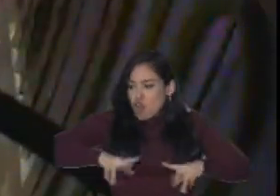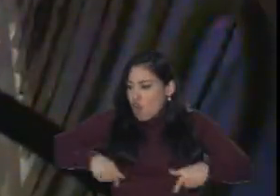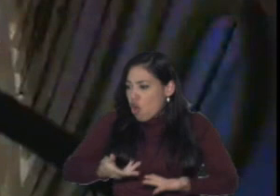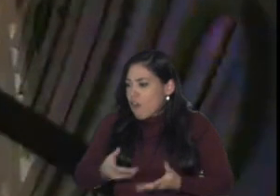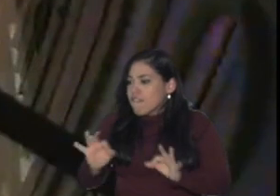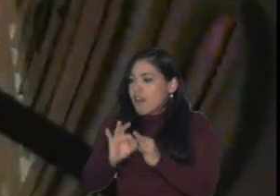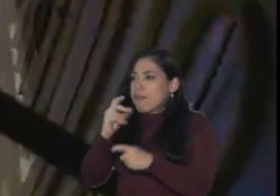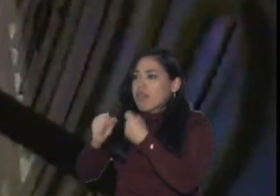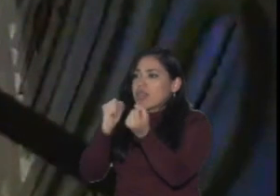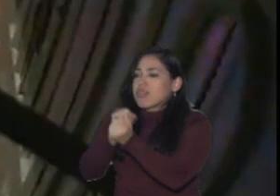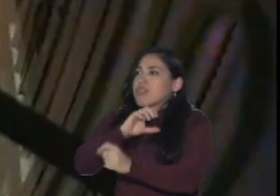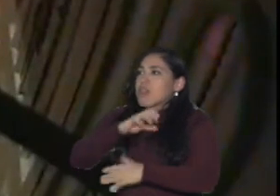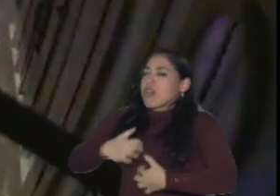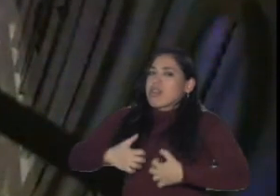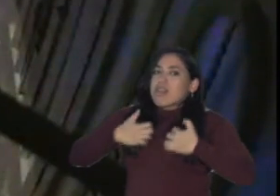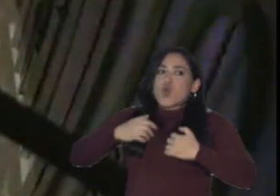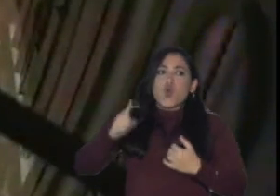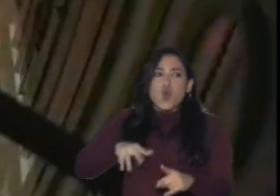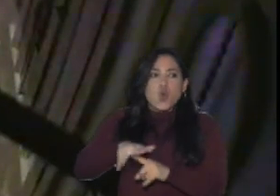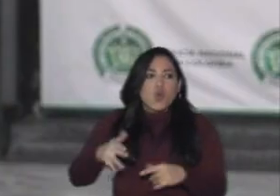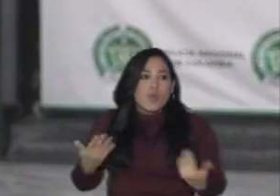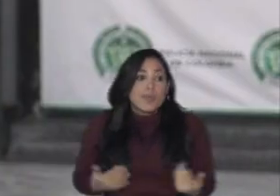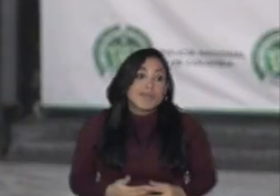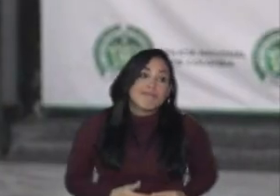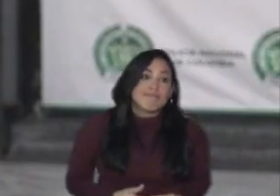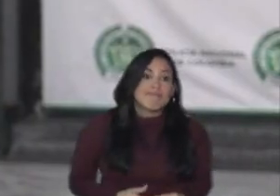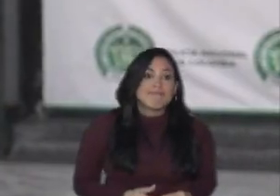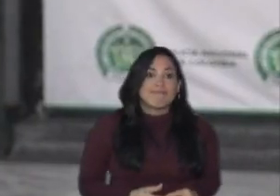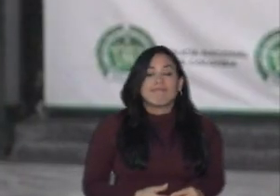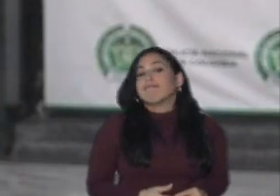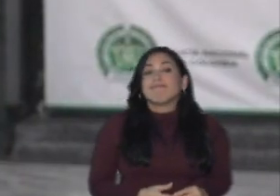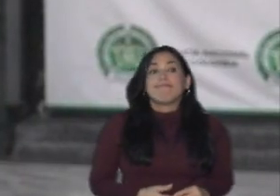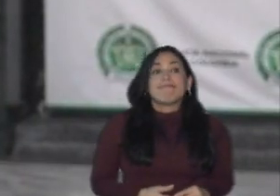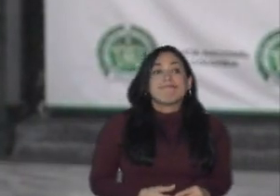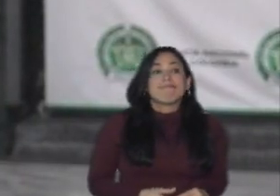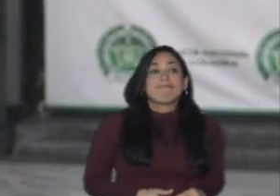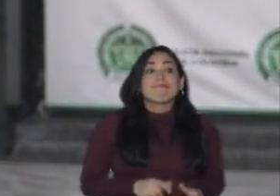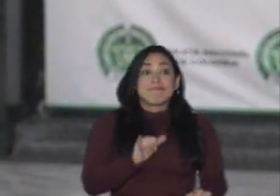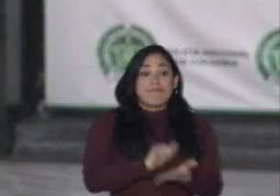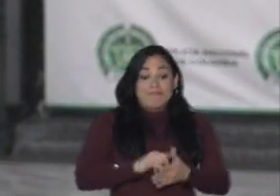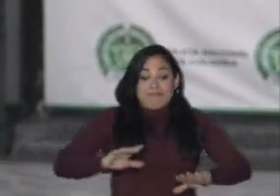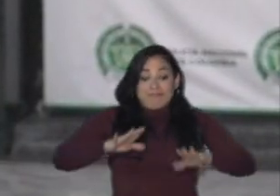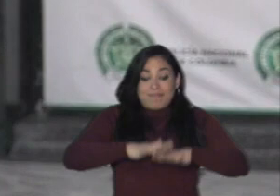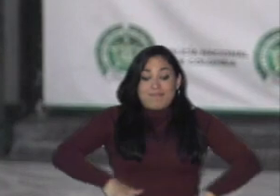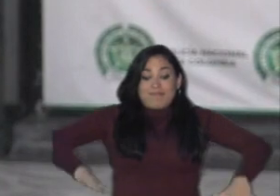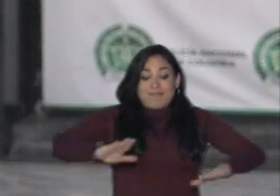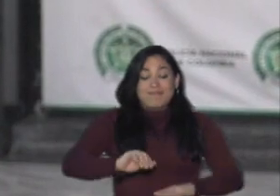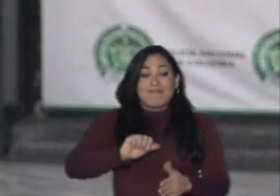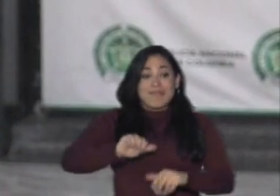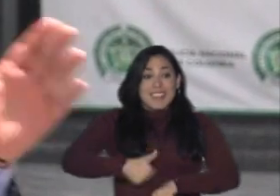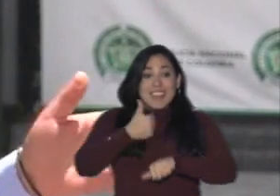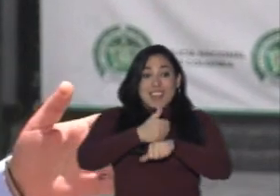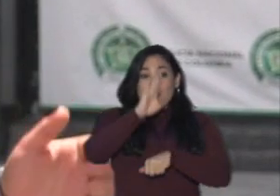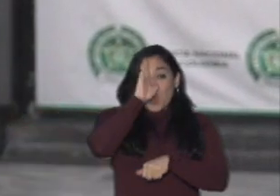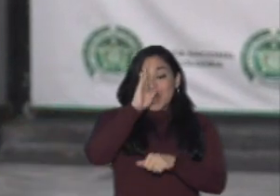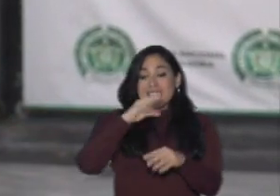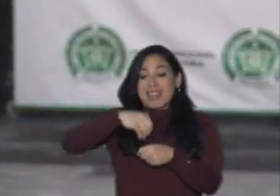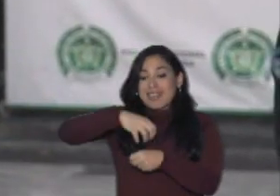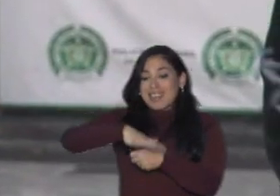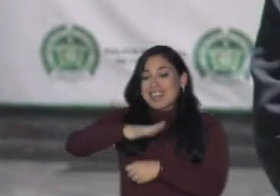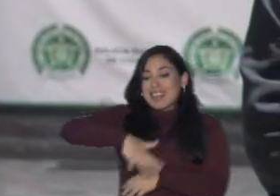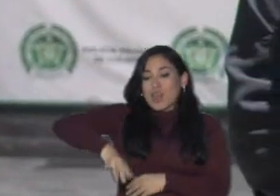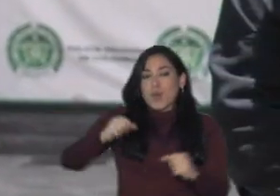toda su familia en pánico por lo que les hicieron. Pues justamente estamos en el comando de la Policía Metropolitana de Bogotá. Nos acompaña